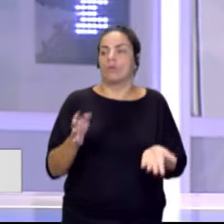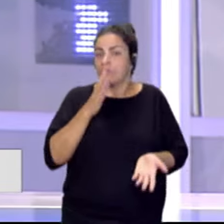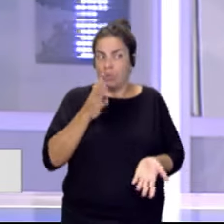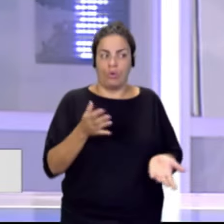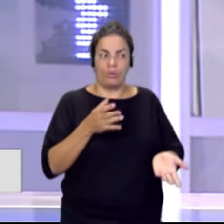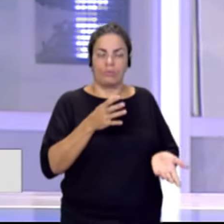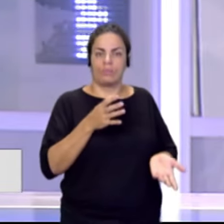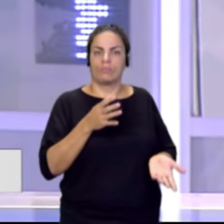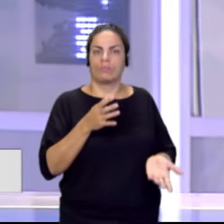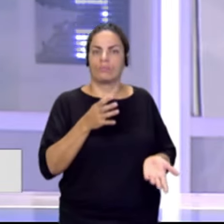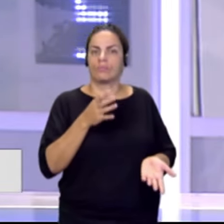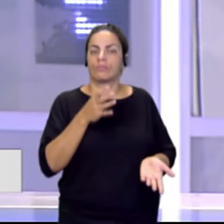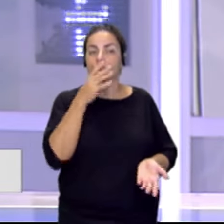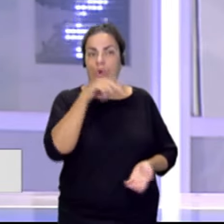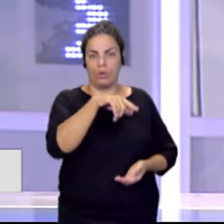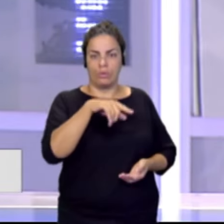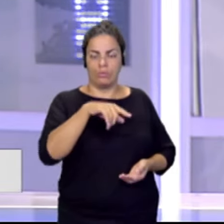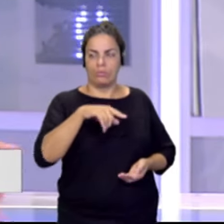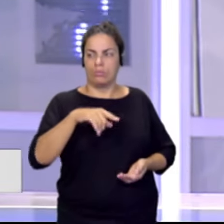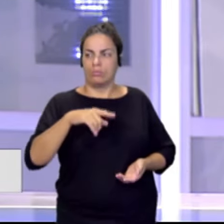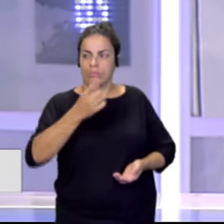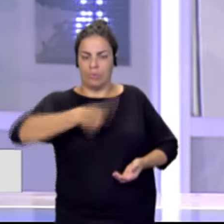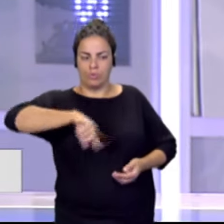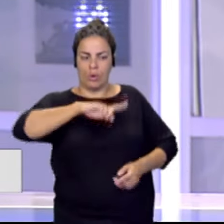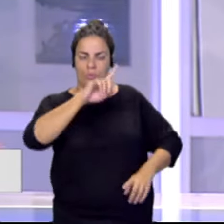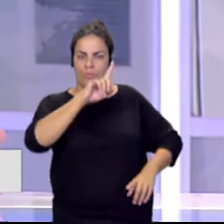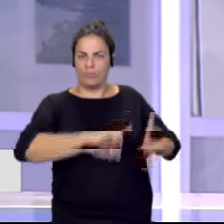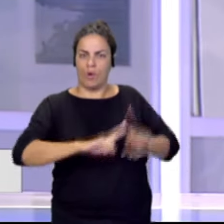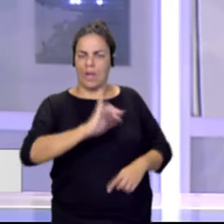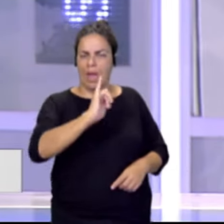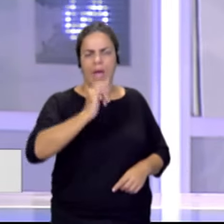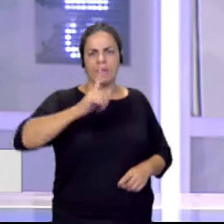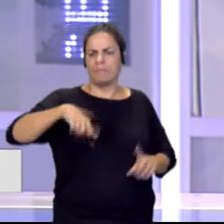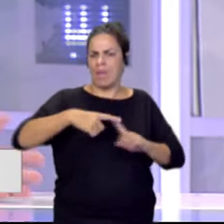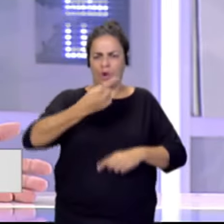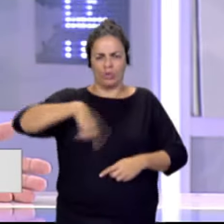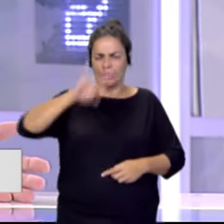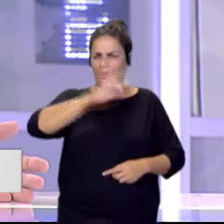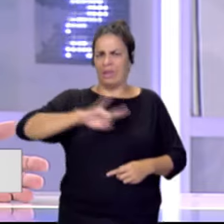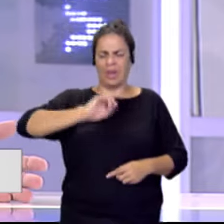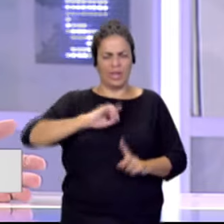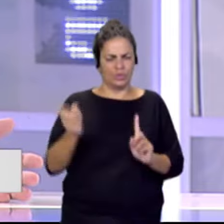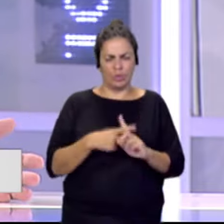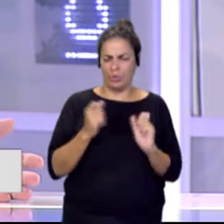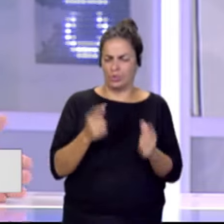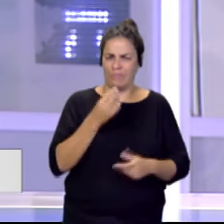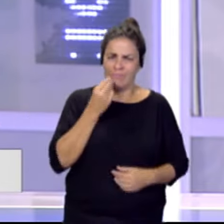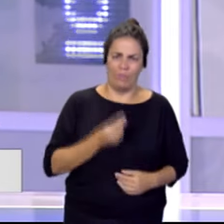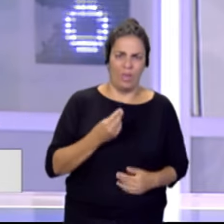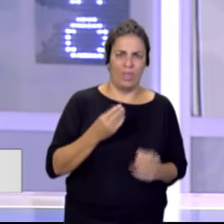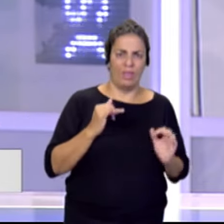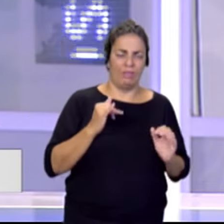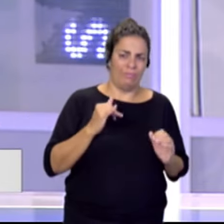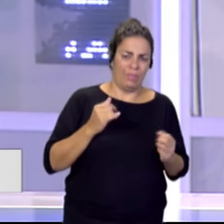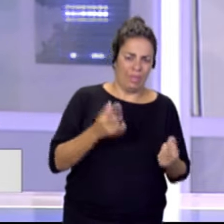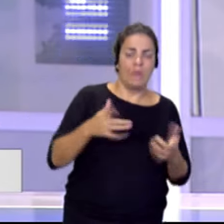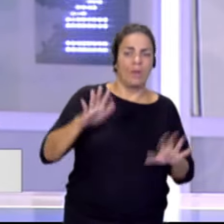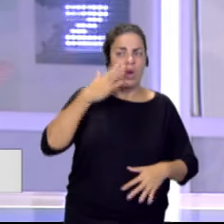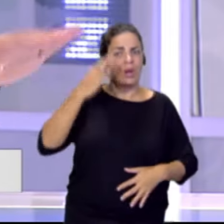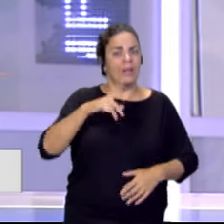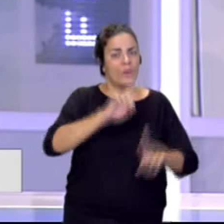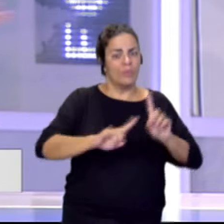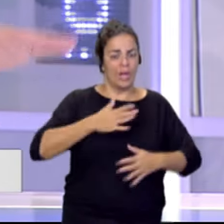problema, les estamos dando una solución, además le estamos dando una solución extraordinaria desde Canarias, pero esto es un problema de toda España o de toda Europa, como se ha